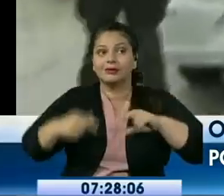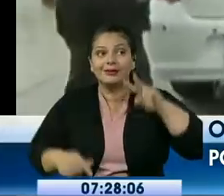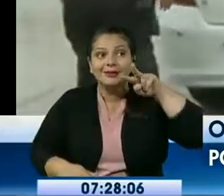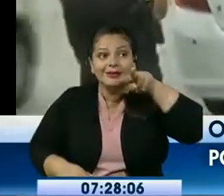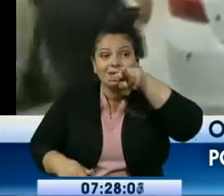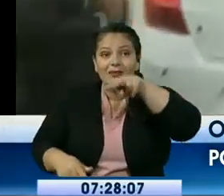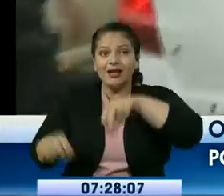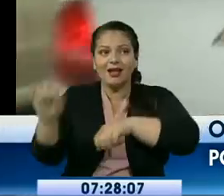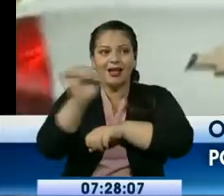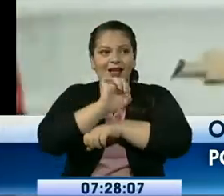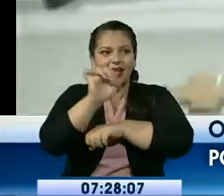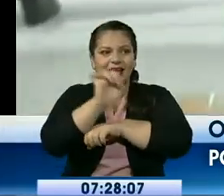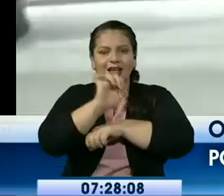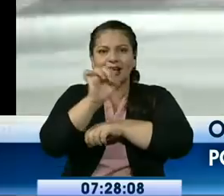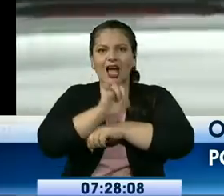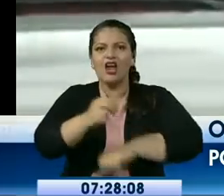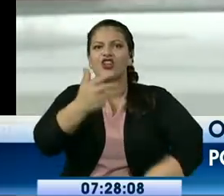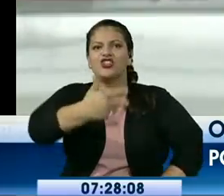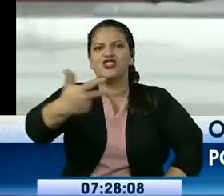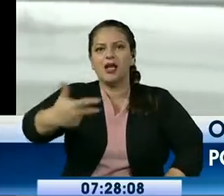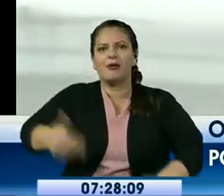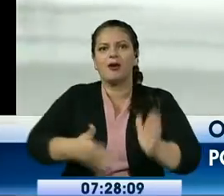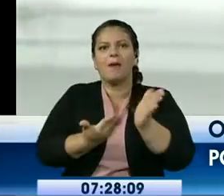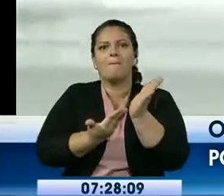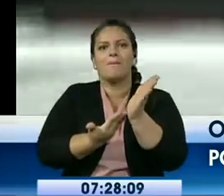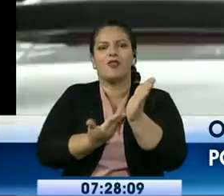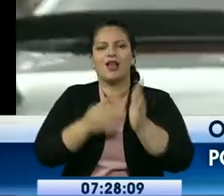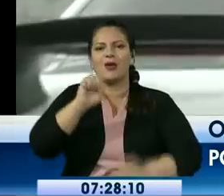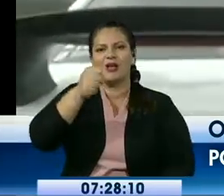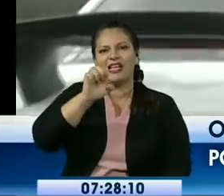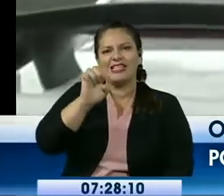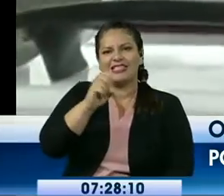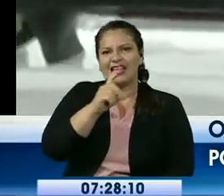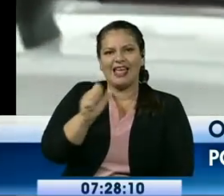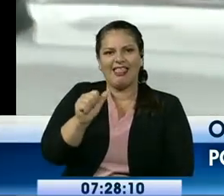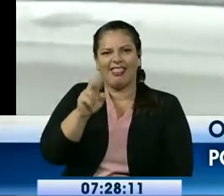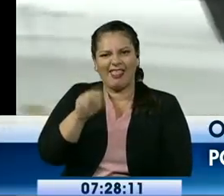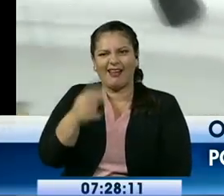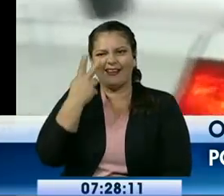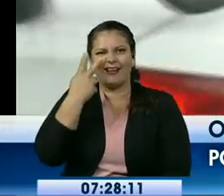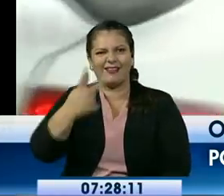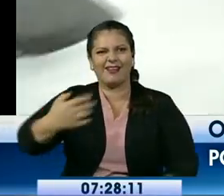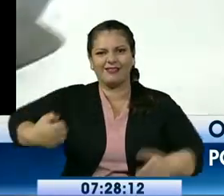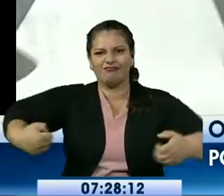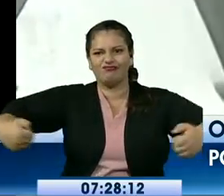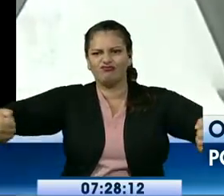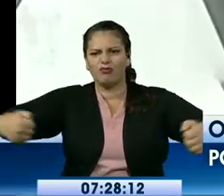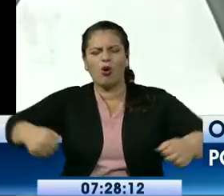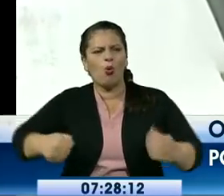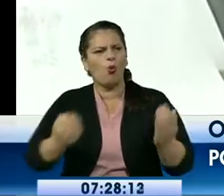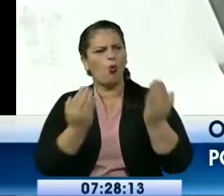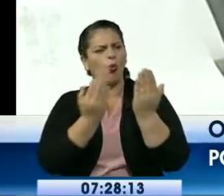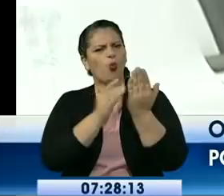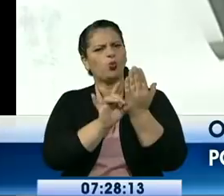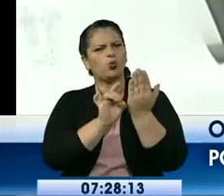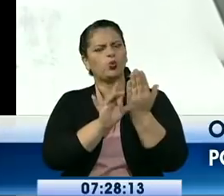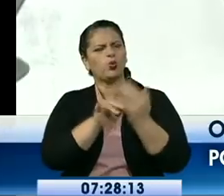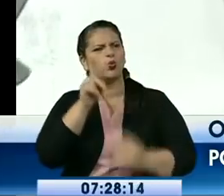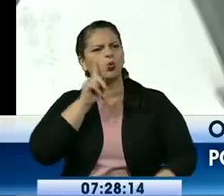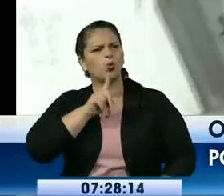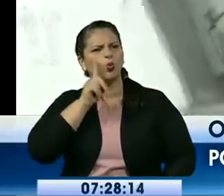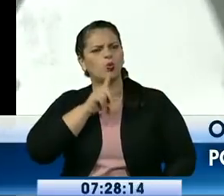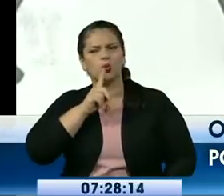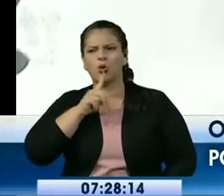oscuros. ¿Cuál es el control? Como le indiqué, es un perfil específico, obviamente registrado antes en asaltos, registrado antes en